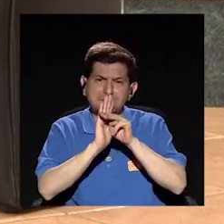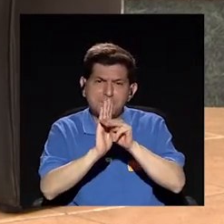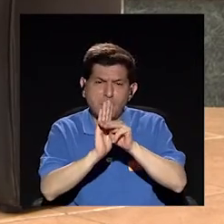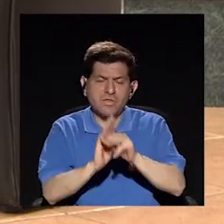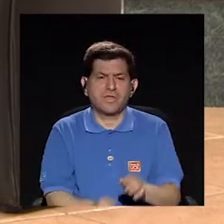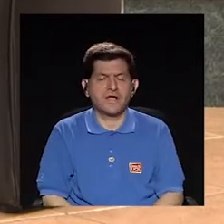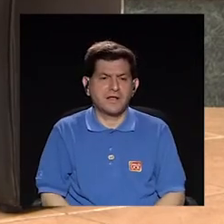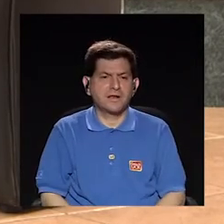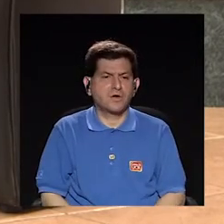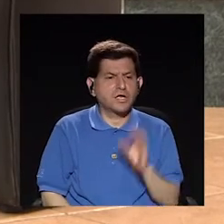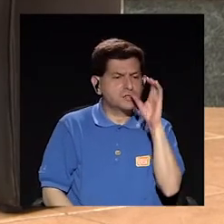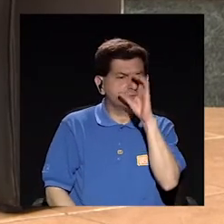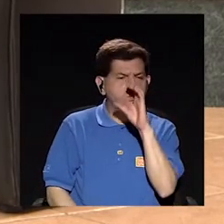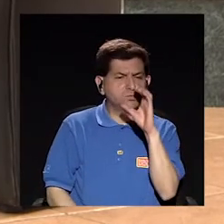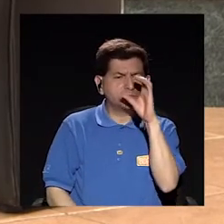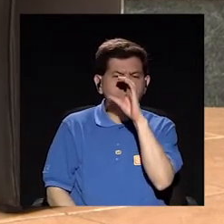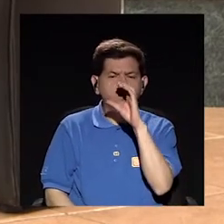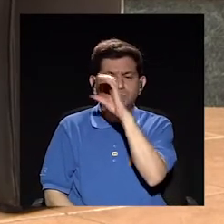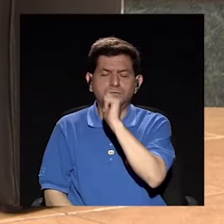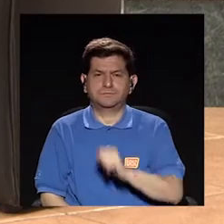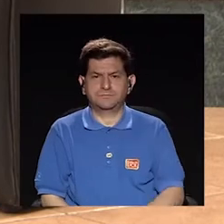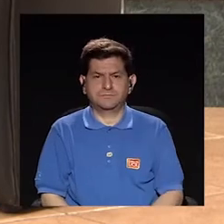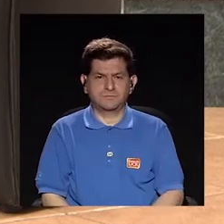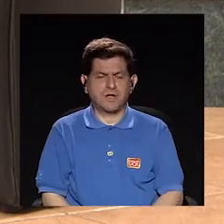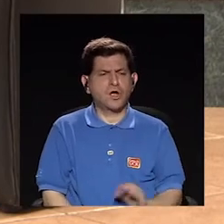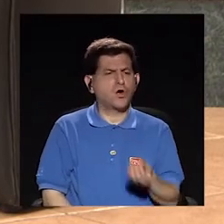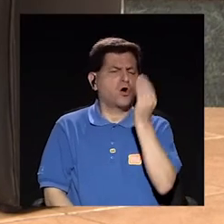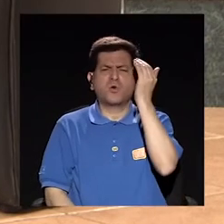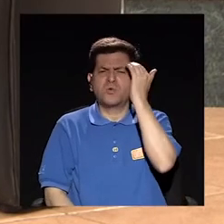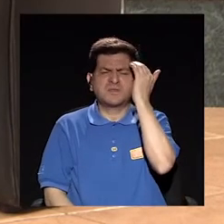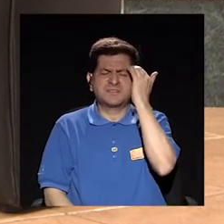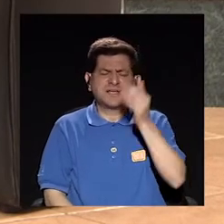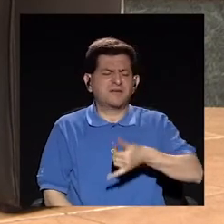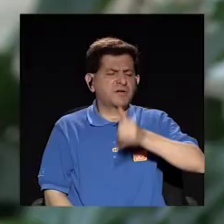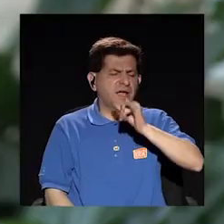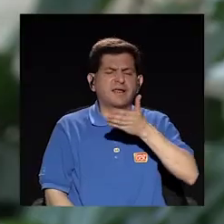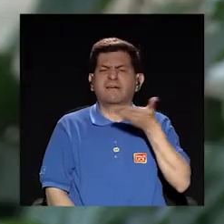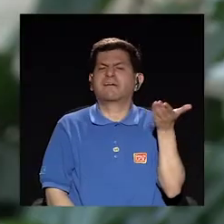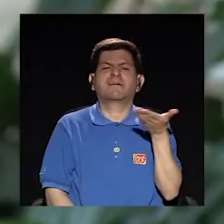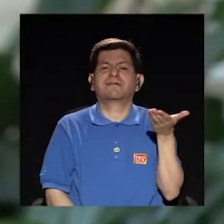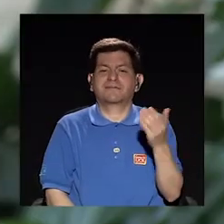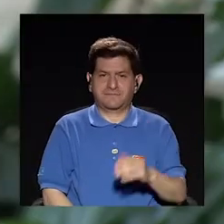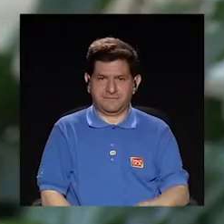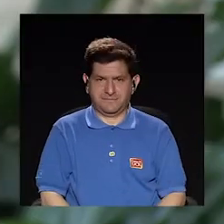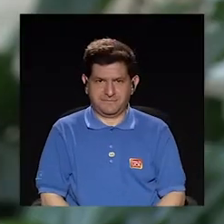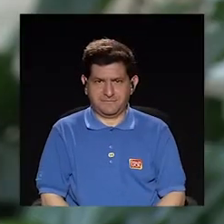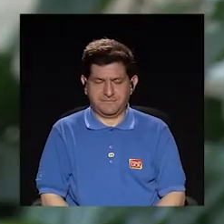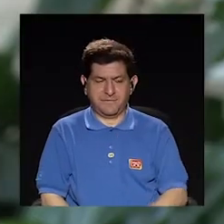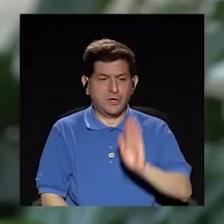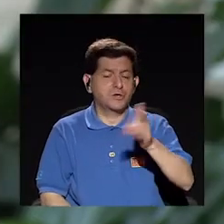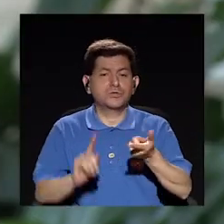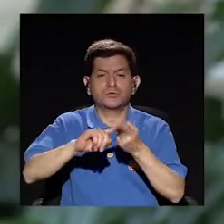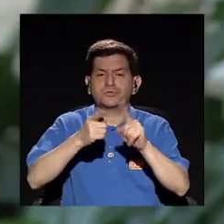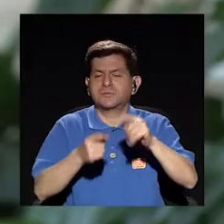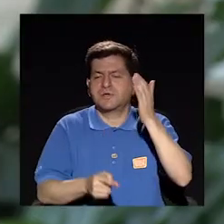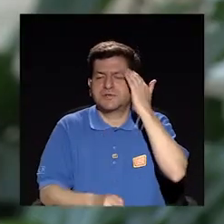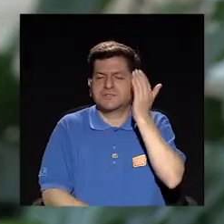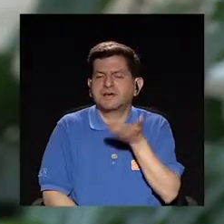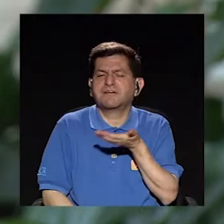modelo es la exploración, ¿verdad? ¿Qué sabe el joven sobre el alcohol? ¿Qué saben sus